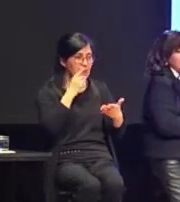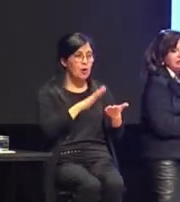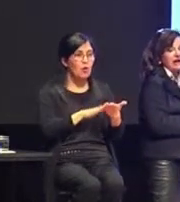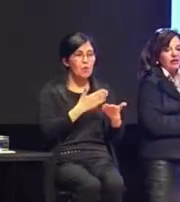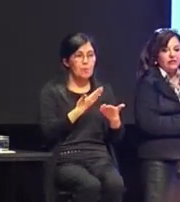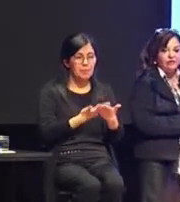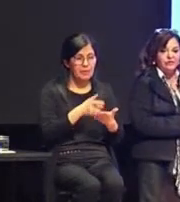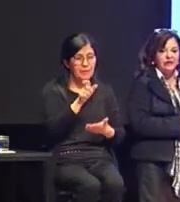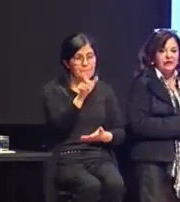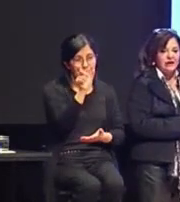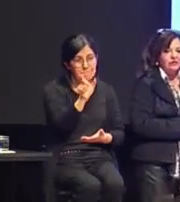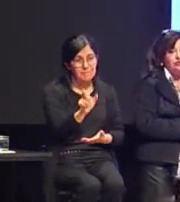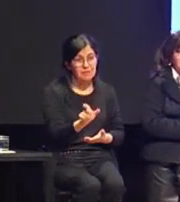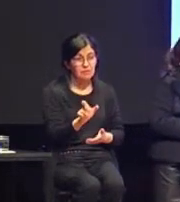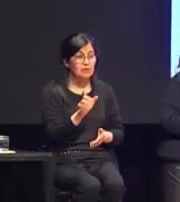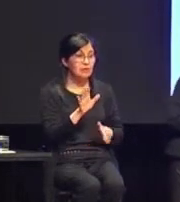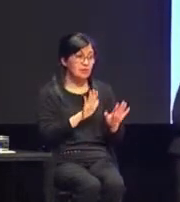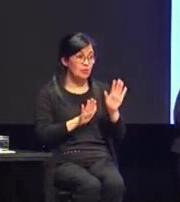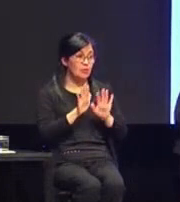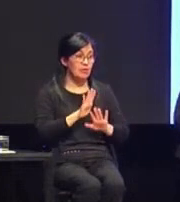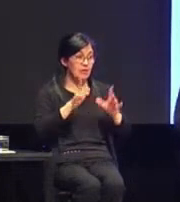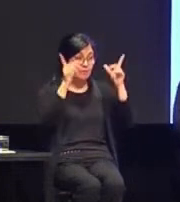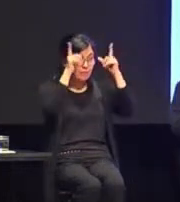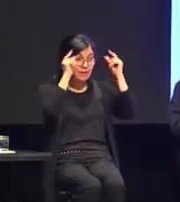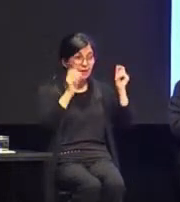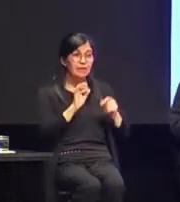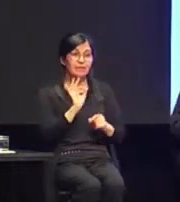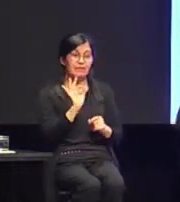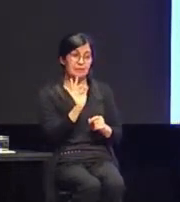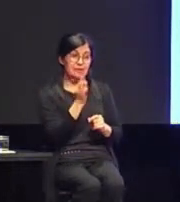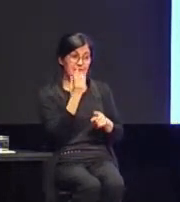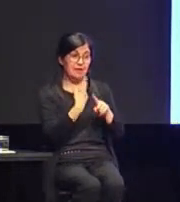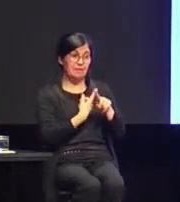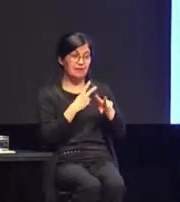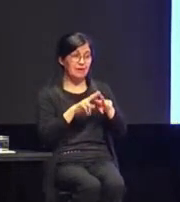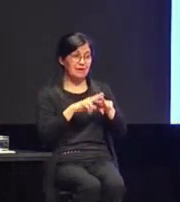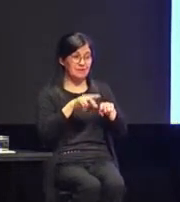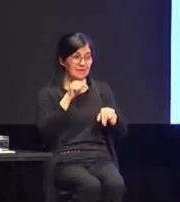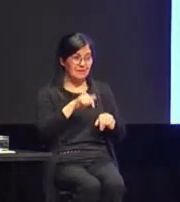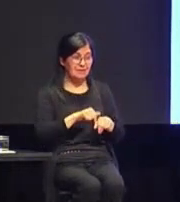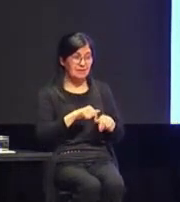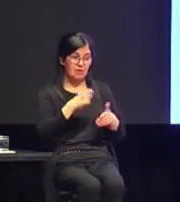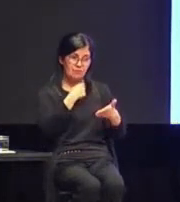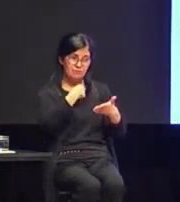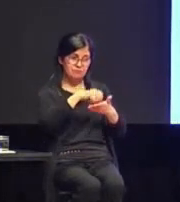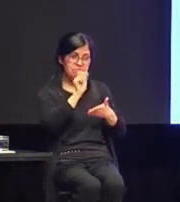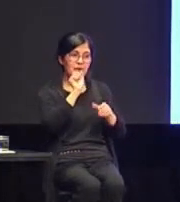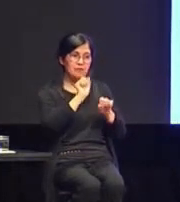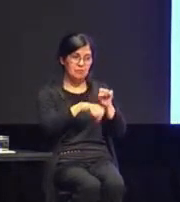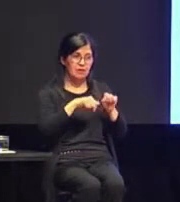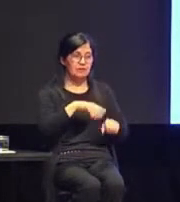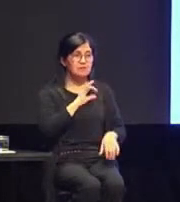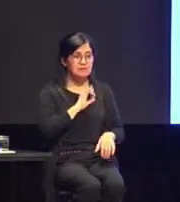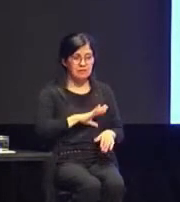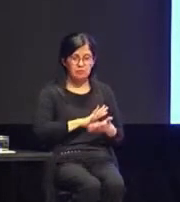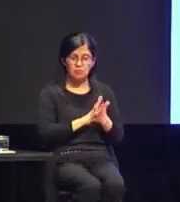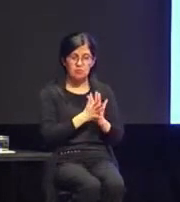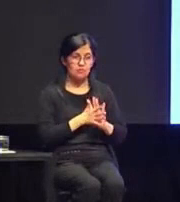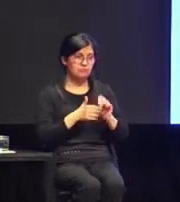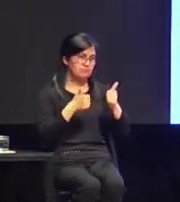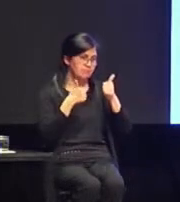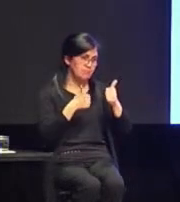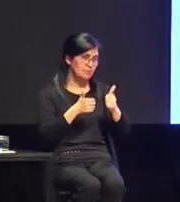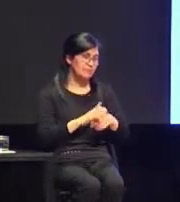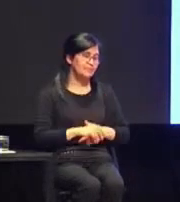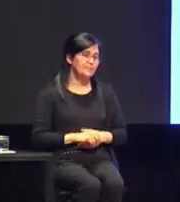cuidados humanizados de enfermería. En su tercera versión, validado en Chile, validado en hospitales, Crombas bueno, o sea, está todo